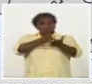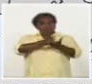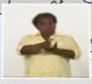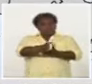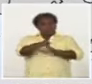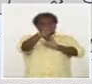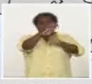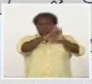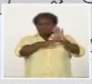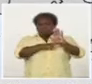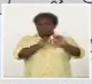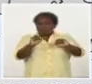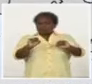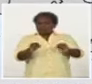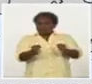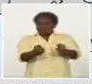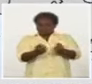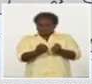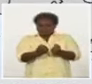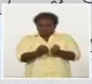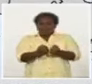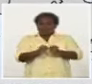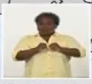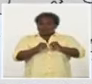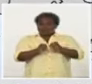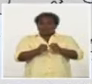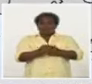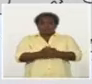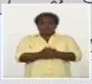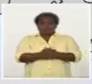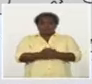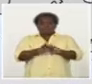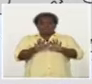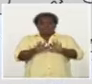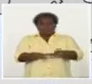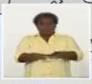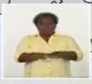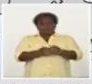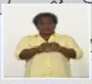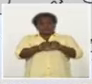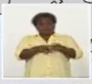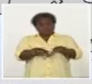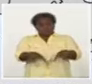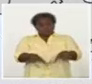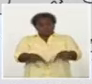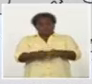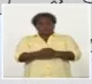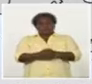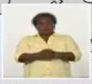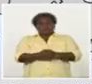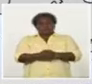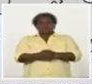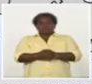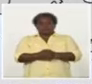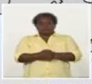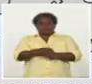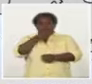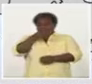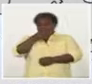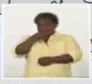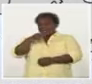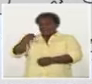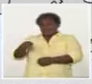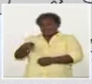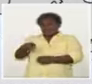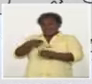rigurosas de restricción para evitar que se reintroduzca la enfermedad. Lo que sucede en la isla, doctor, es una demostración de que